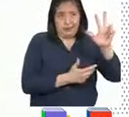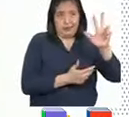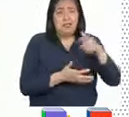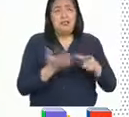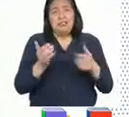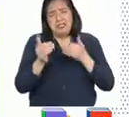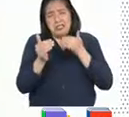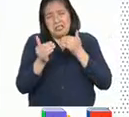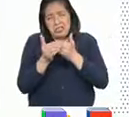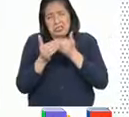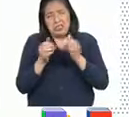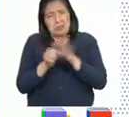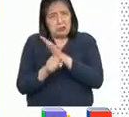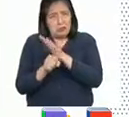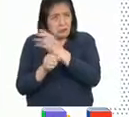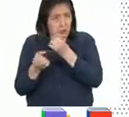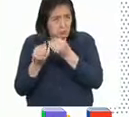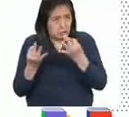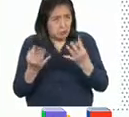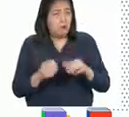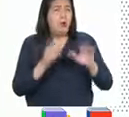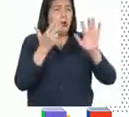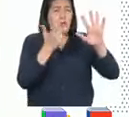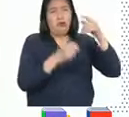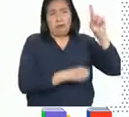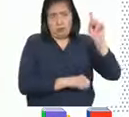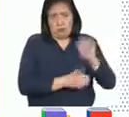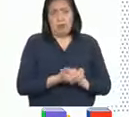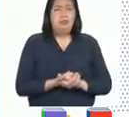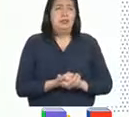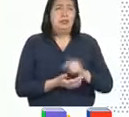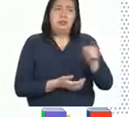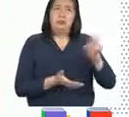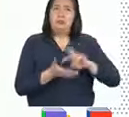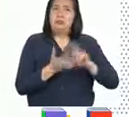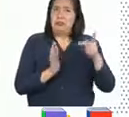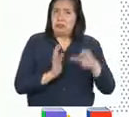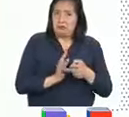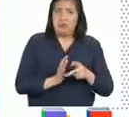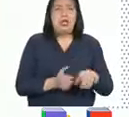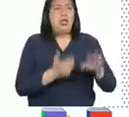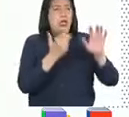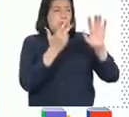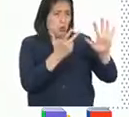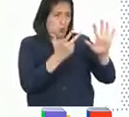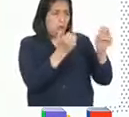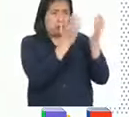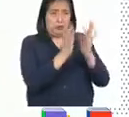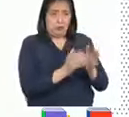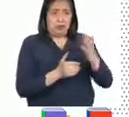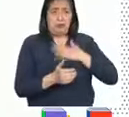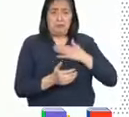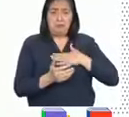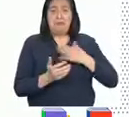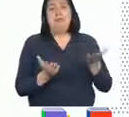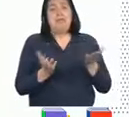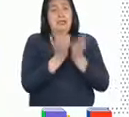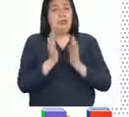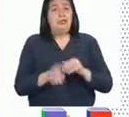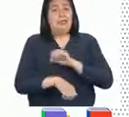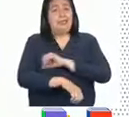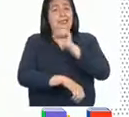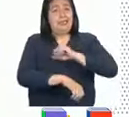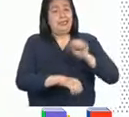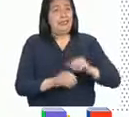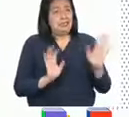8.268.183, que aproximado a millones es 8 millones. Eso significa que 8 de los estudiantes de mi salón serán de la